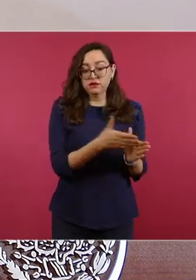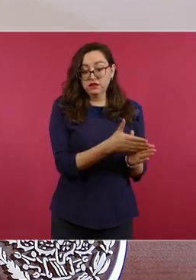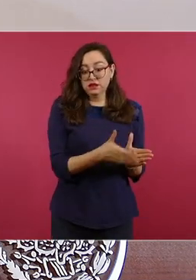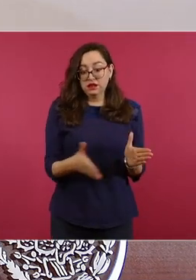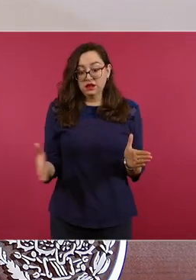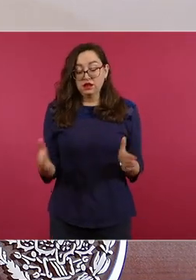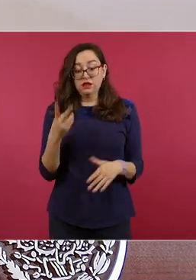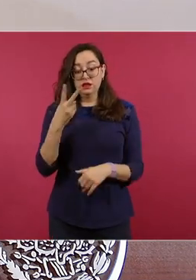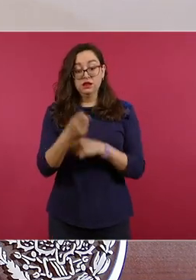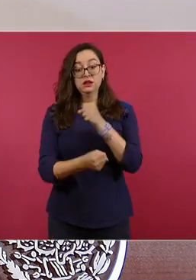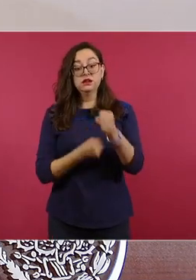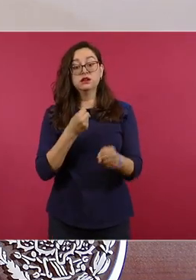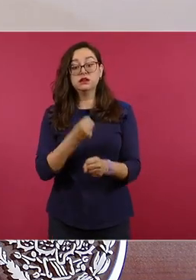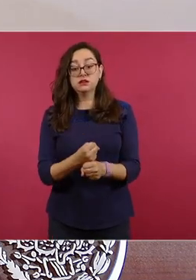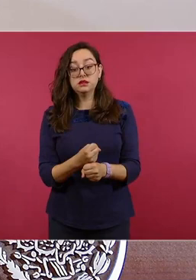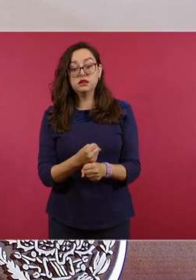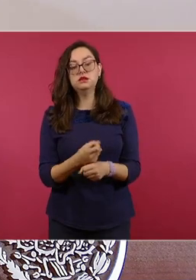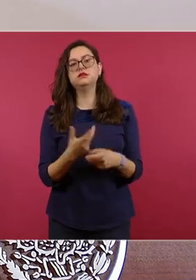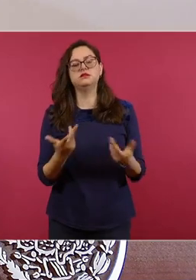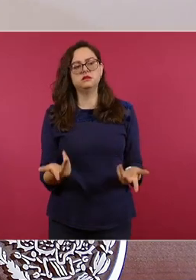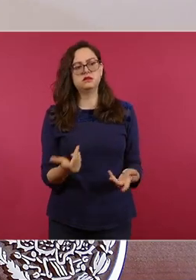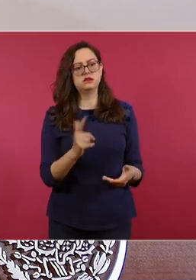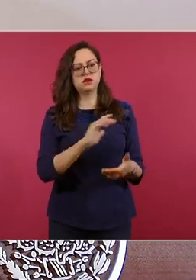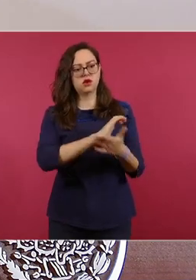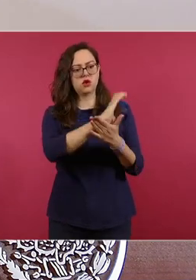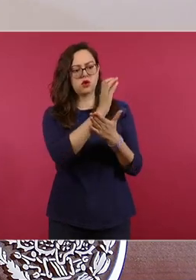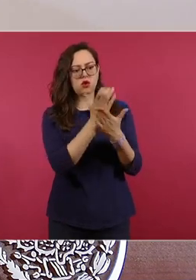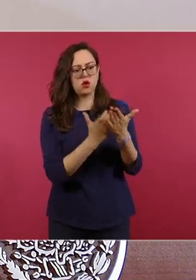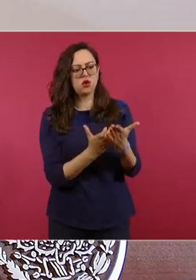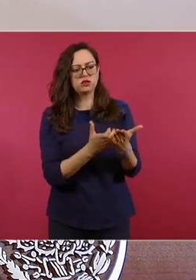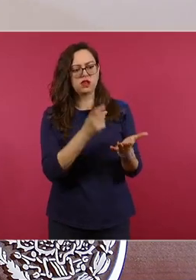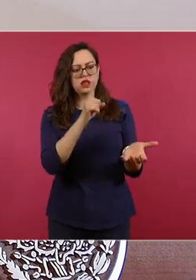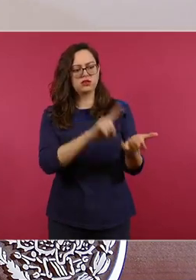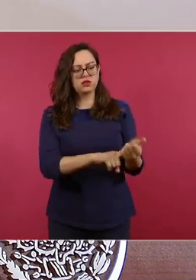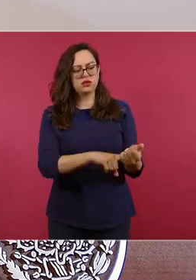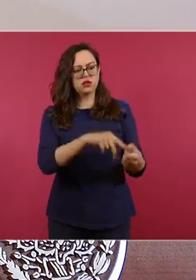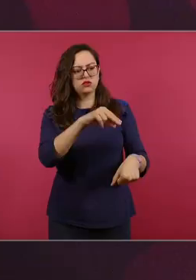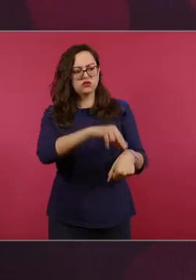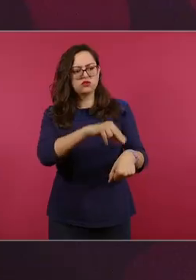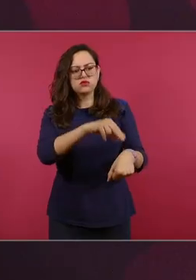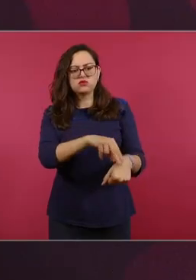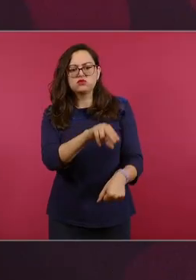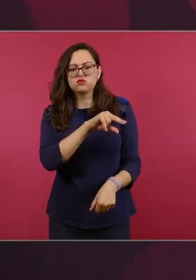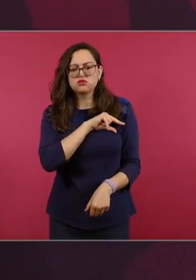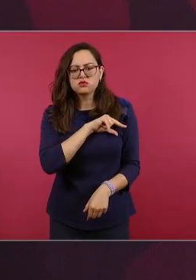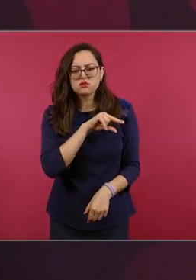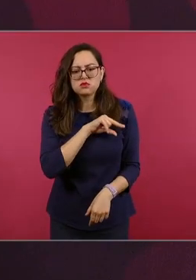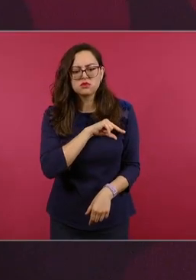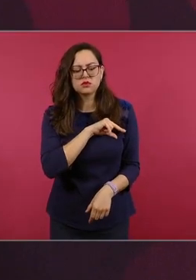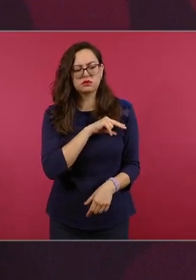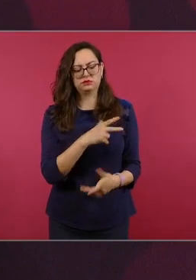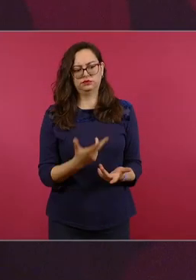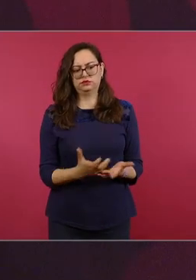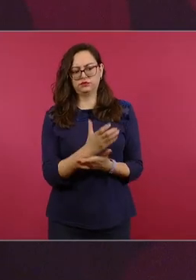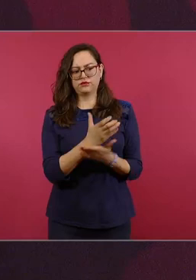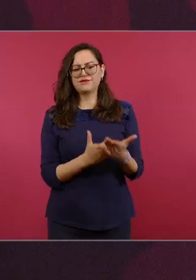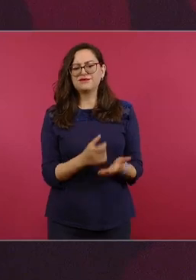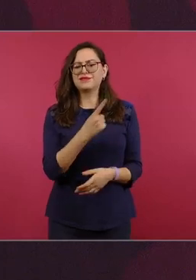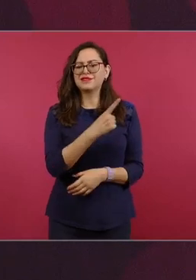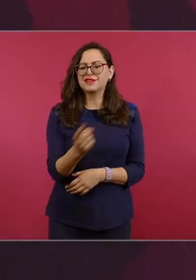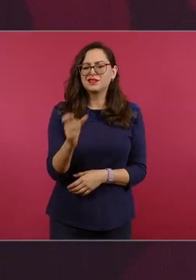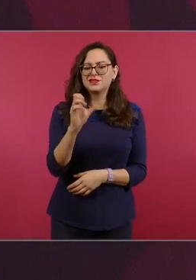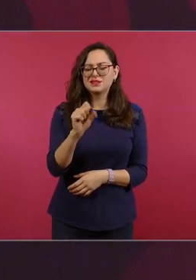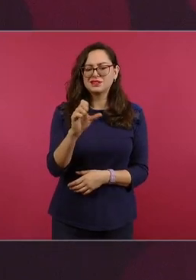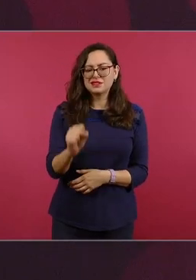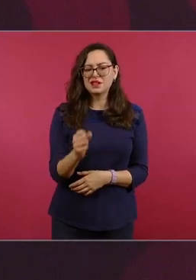se reporta, se rescindió el contrato del servicio médico al particular que lo prestaba por un contrato de 164